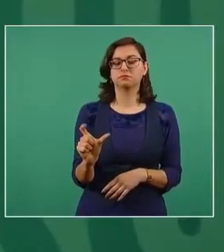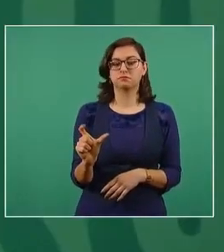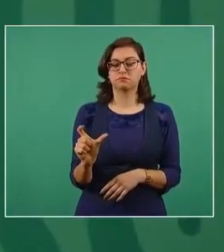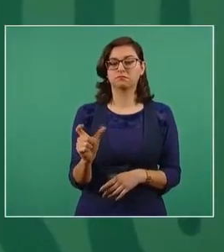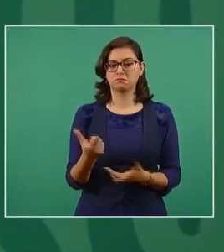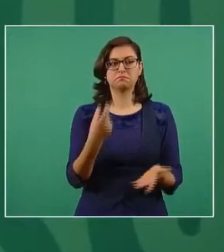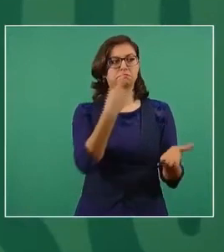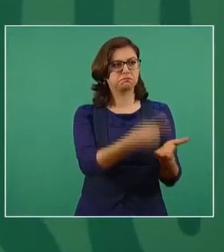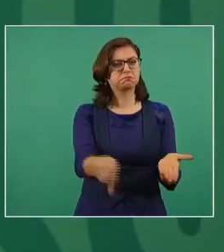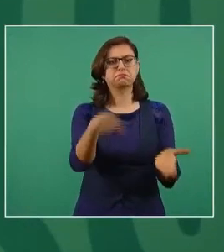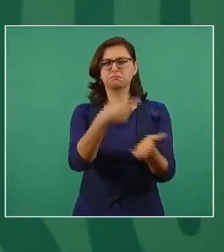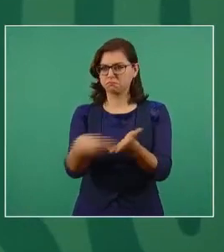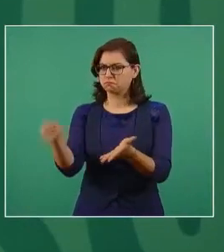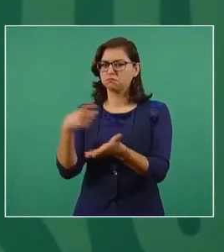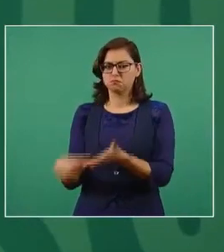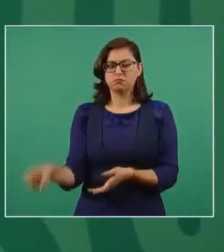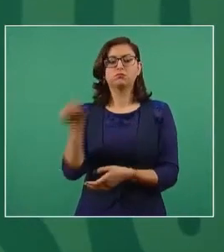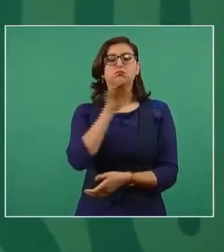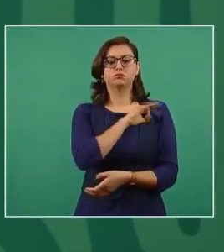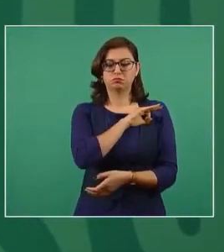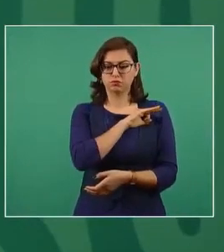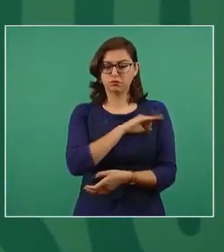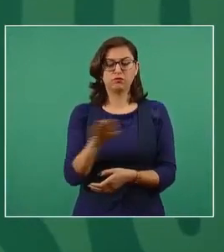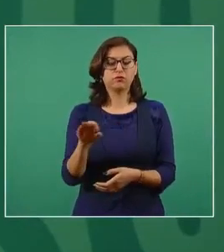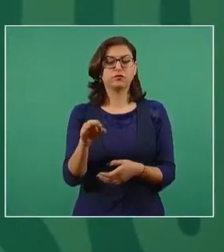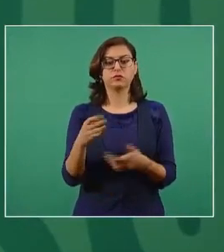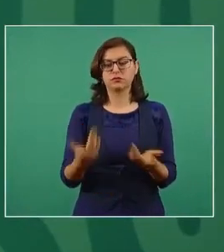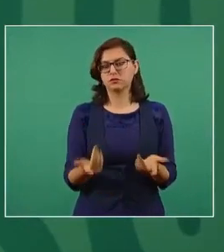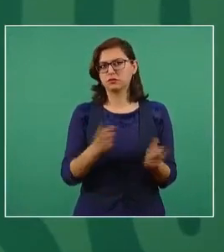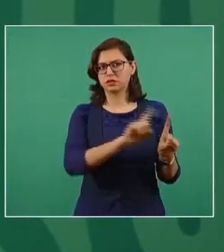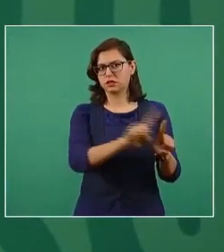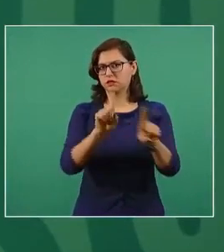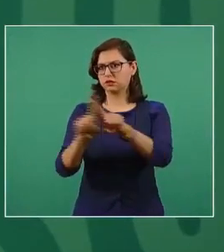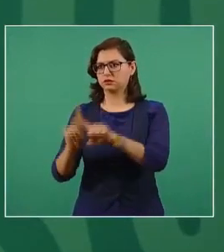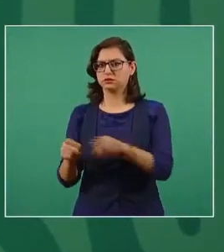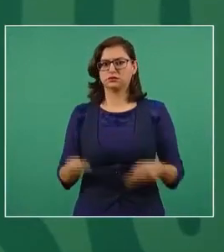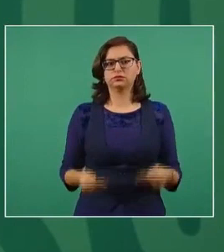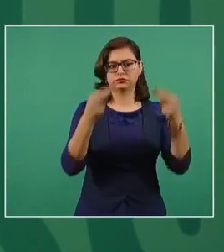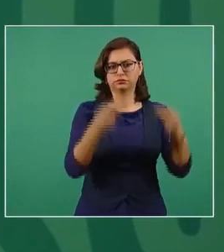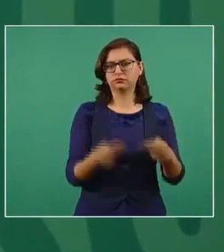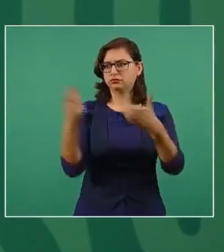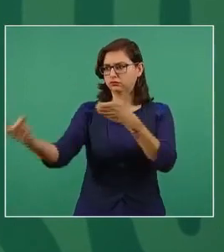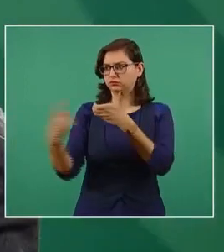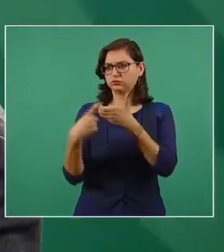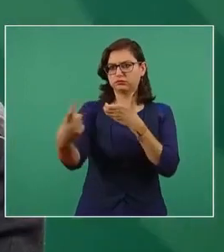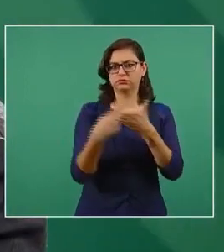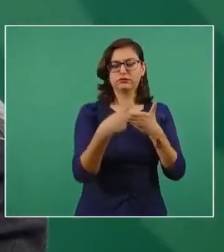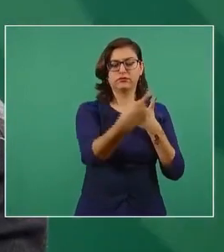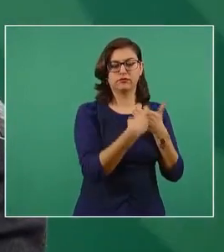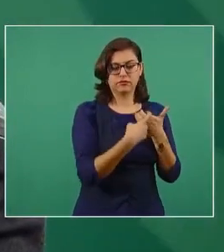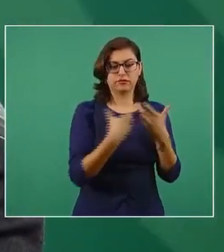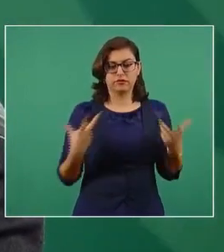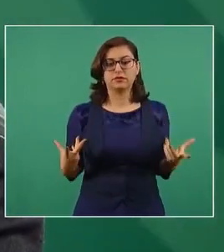adquirir productos y servicios de los comercios afiliados y que se identifiquen como